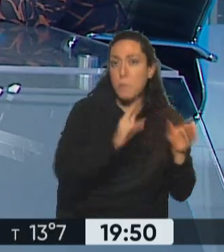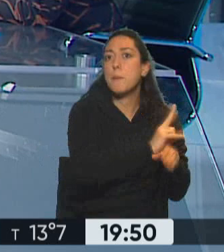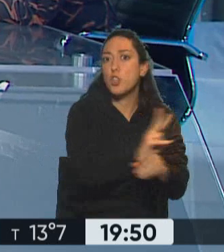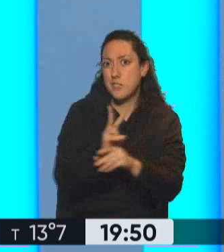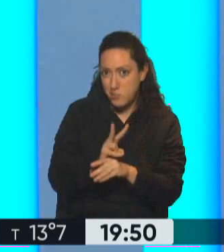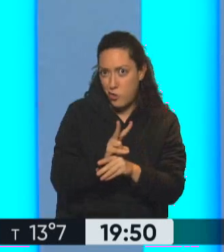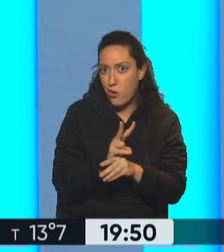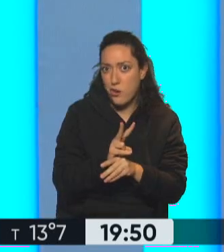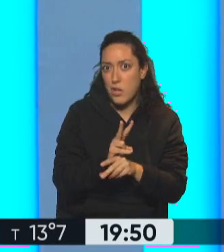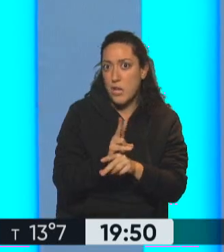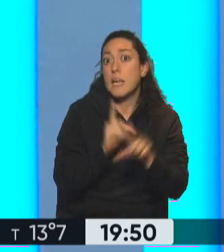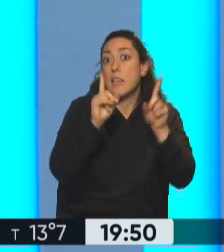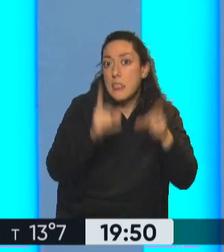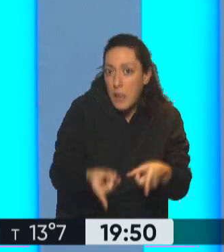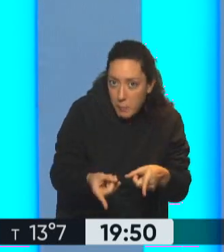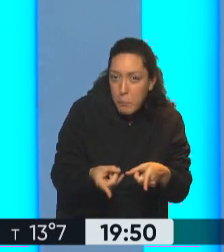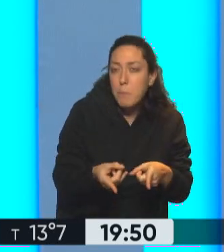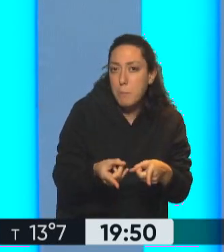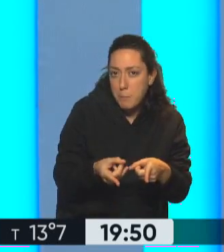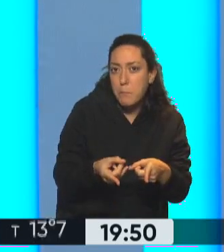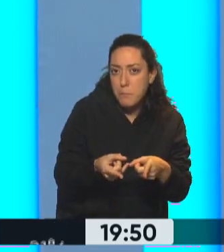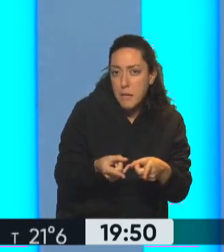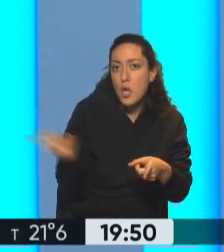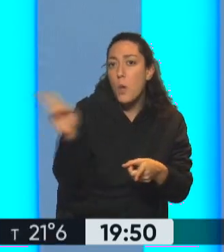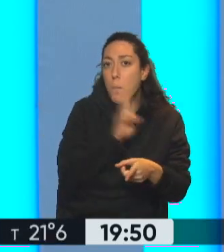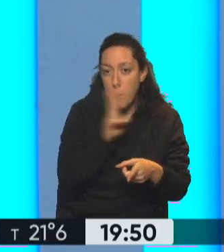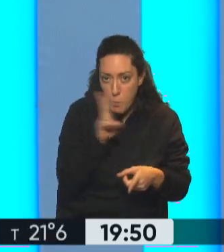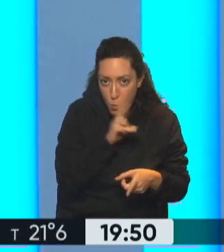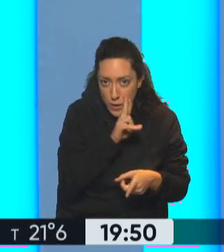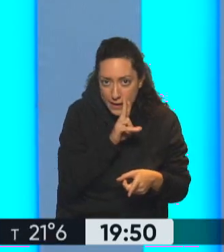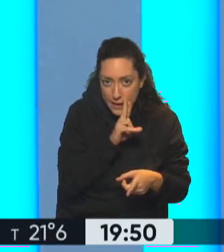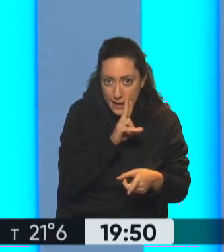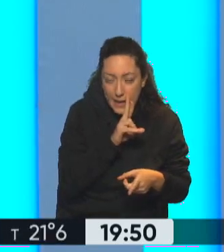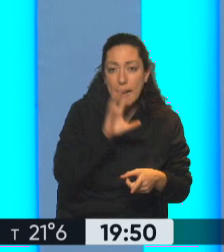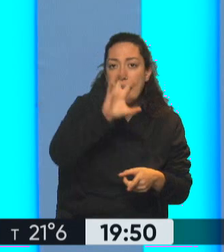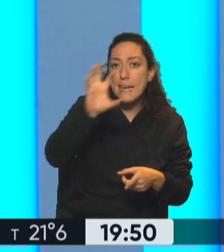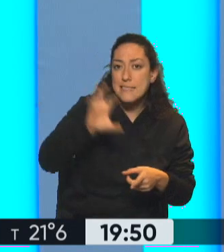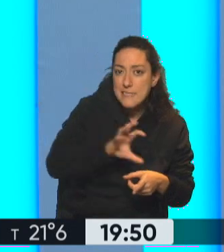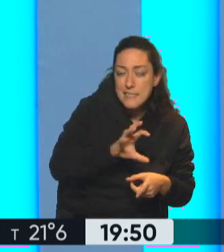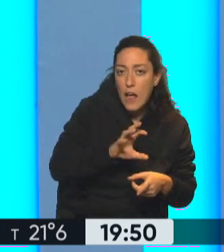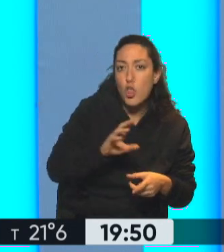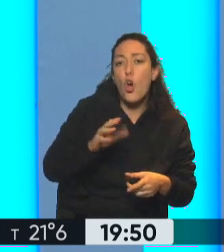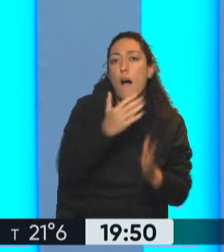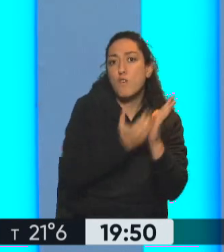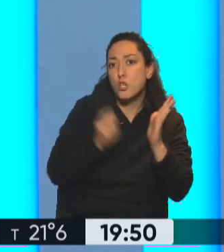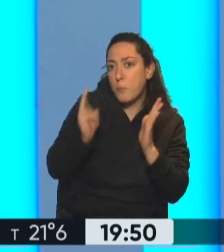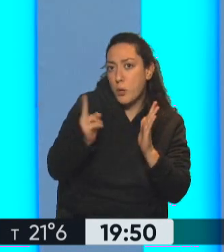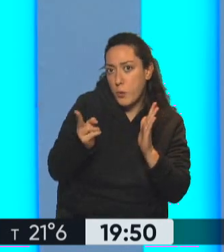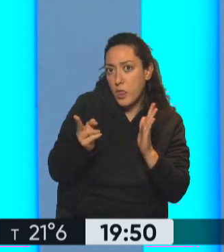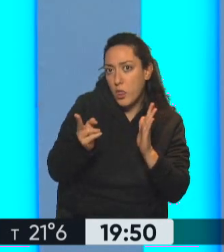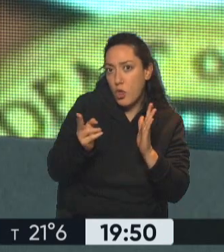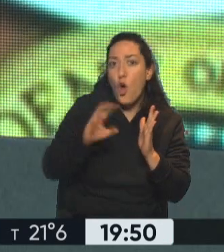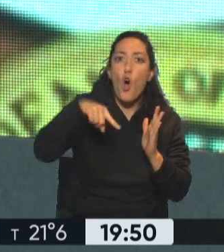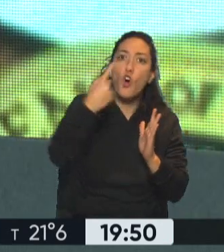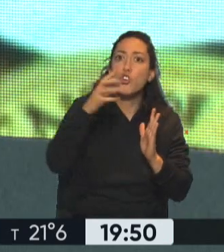e incluso la posibilidad de que puedan viajar las mujeres que viven en algún estado que está prohibido el aborto y puedan viajar justamente a